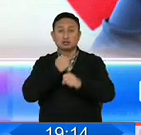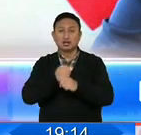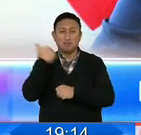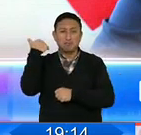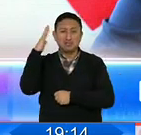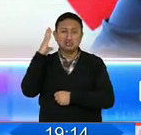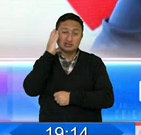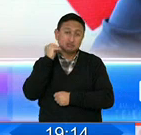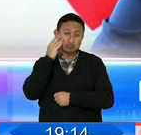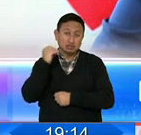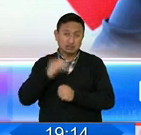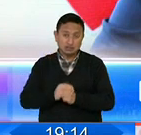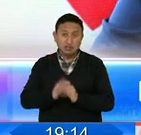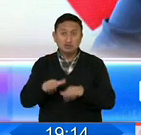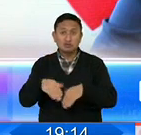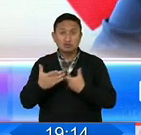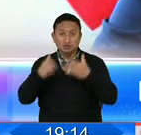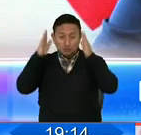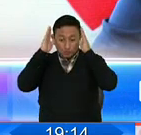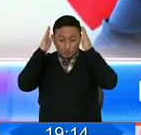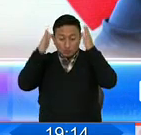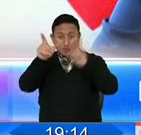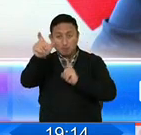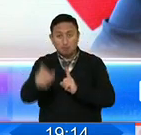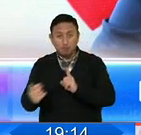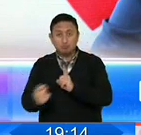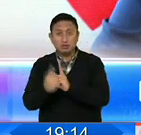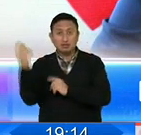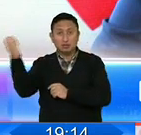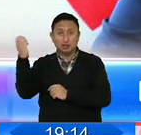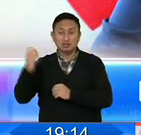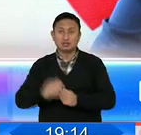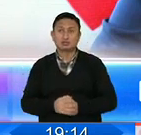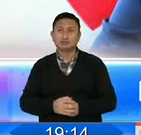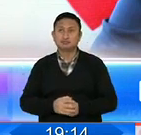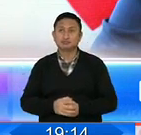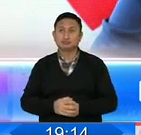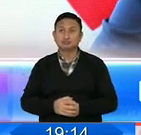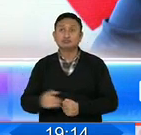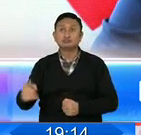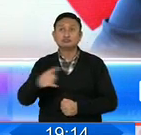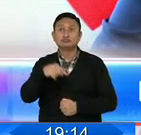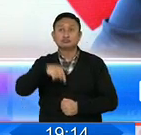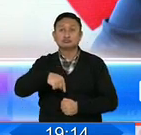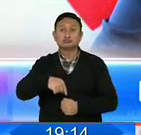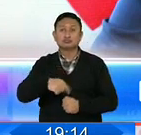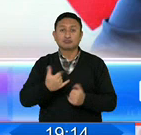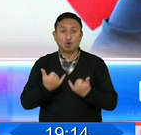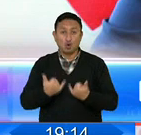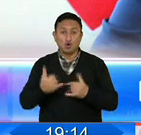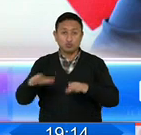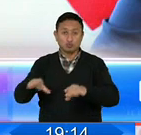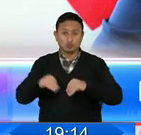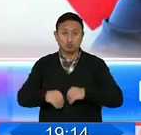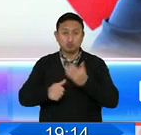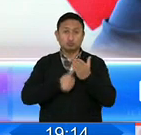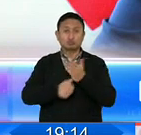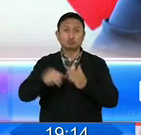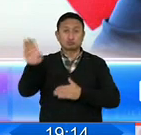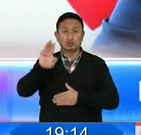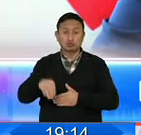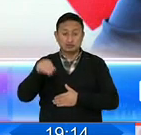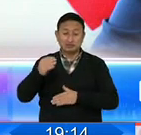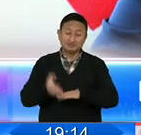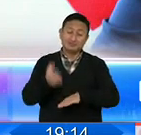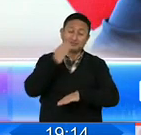experiencia, especialmente en la atención médica de emergencias. Falconi García asume esta cartera de Estado tras la salida